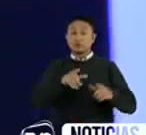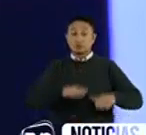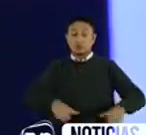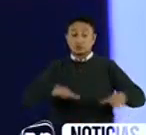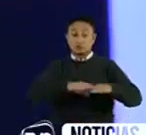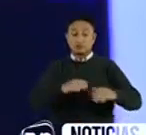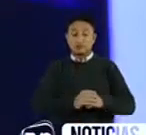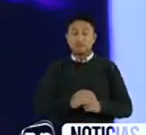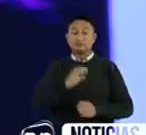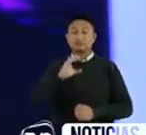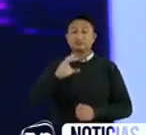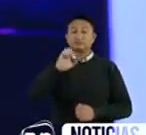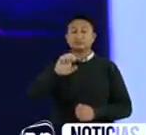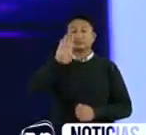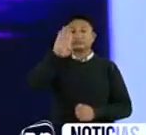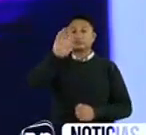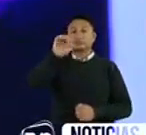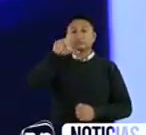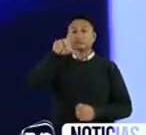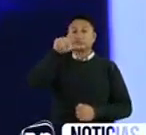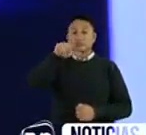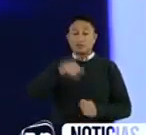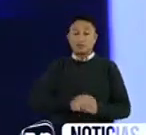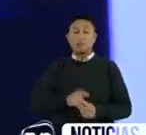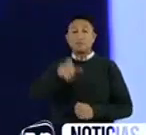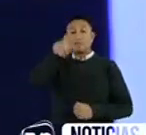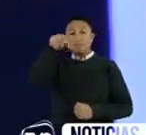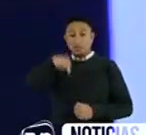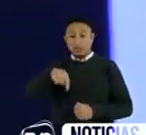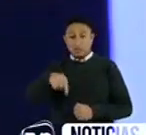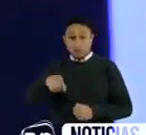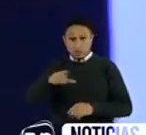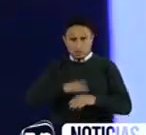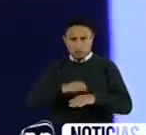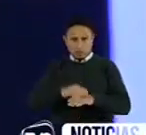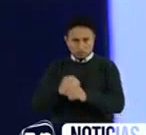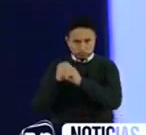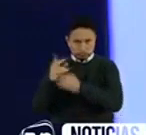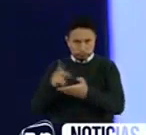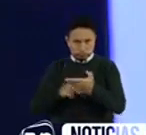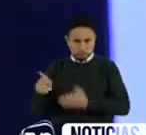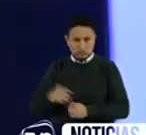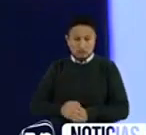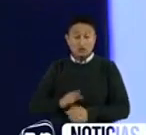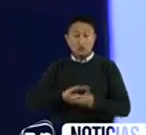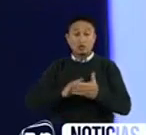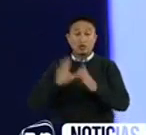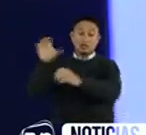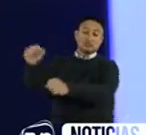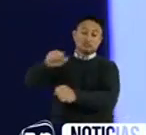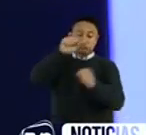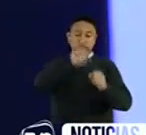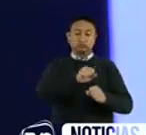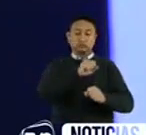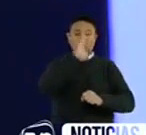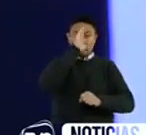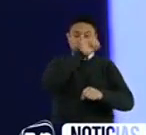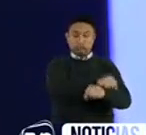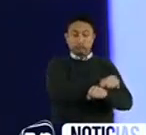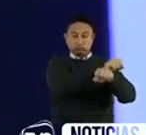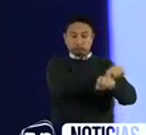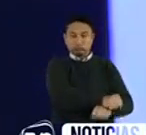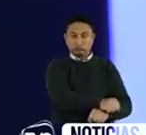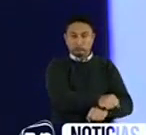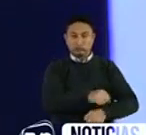sector del Cebollar en Cuenca quemaron la moto de un presunto vacunador. Este fue detenido por la comunidad y fue entregado a la Policía